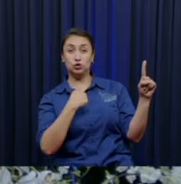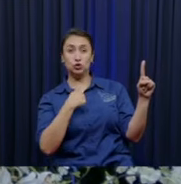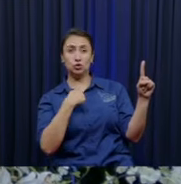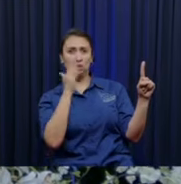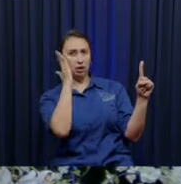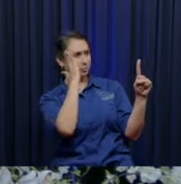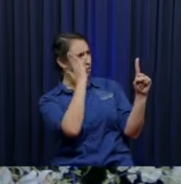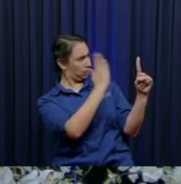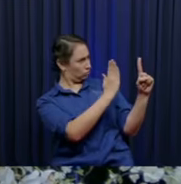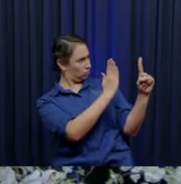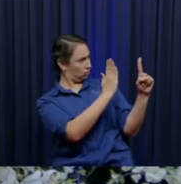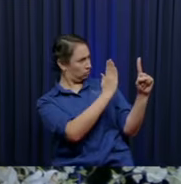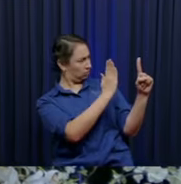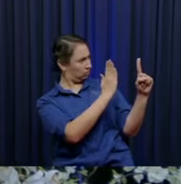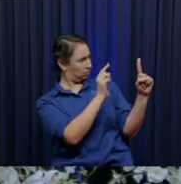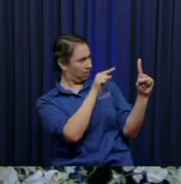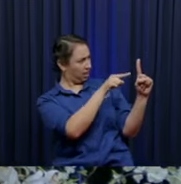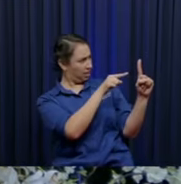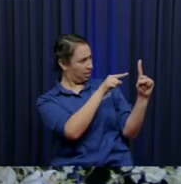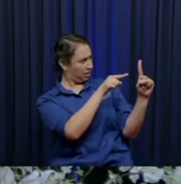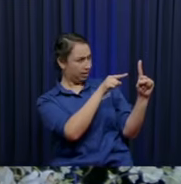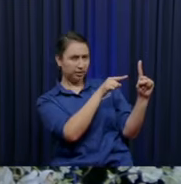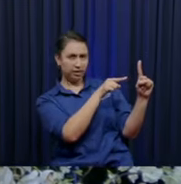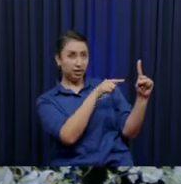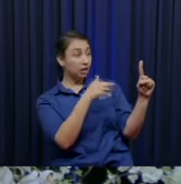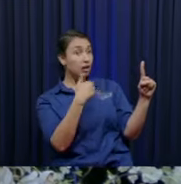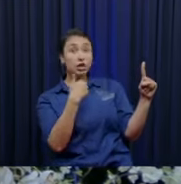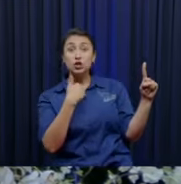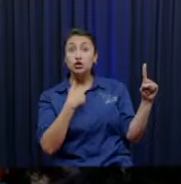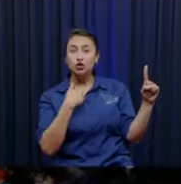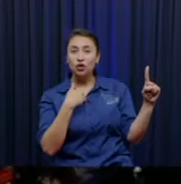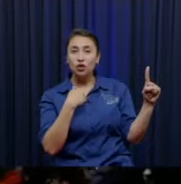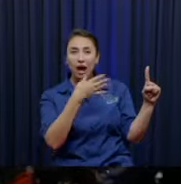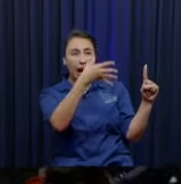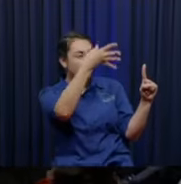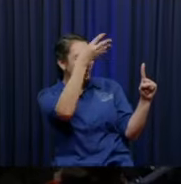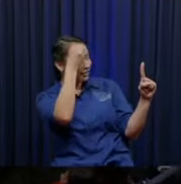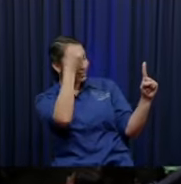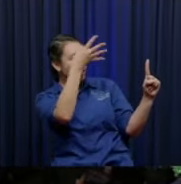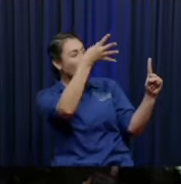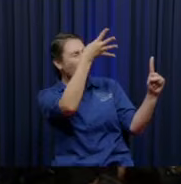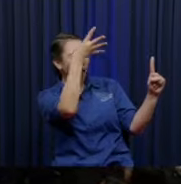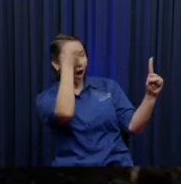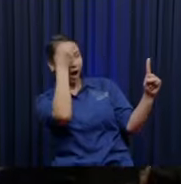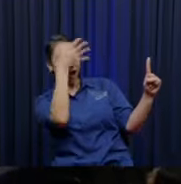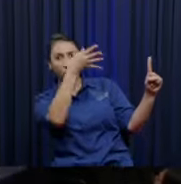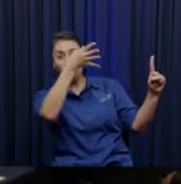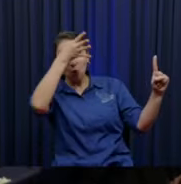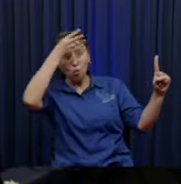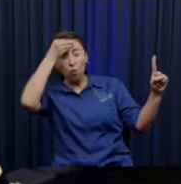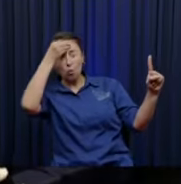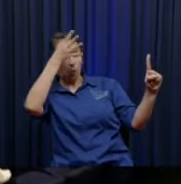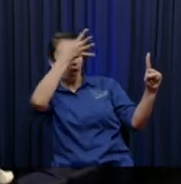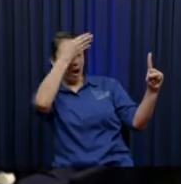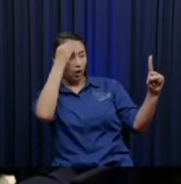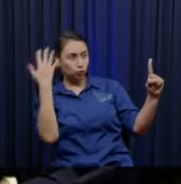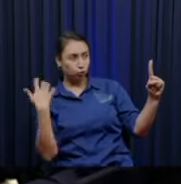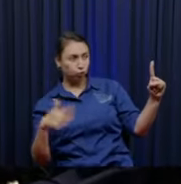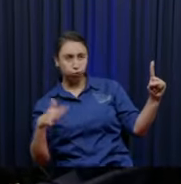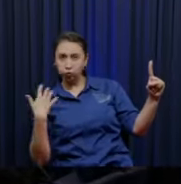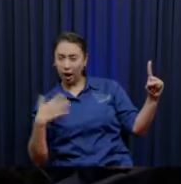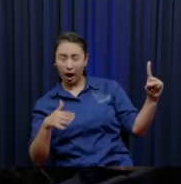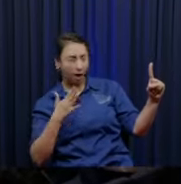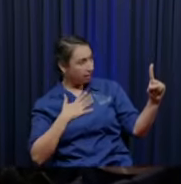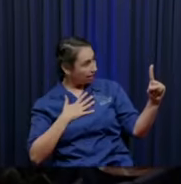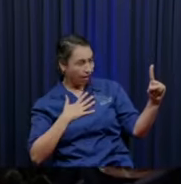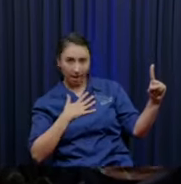unas 20 veces. Y cada vez que lo oí, decía, Padre Santo, no me había dado cuenta de